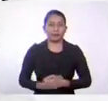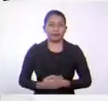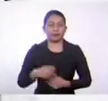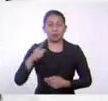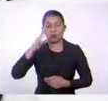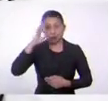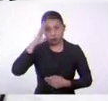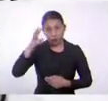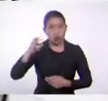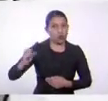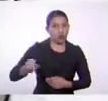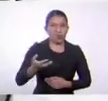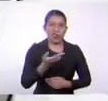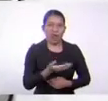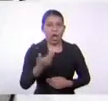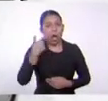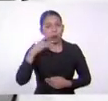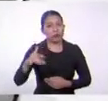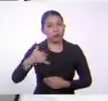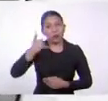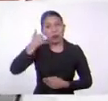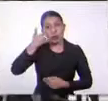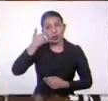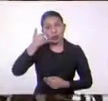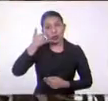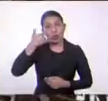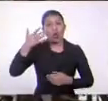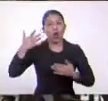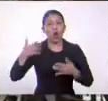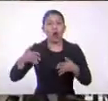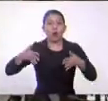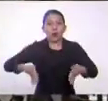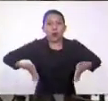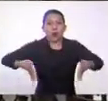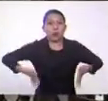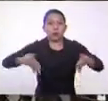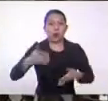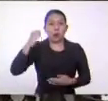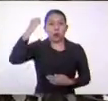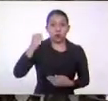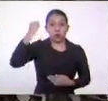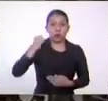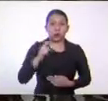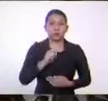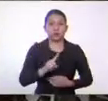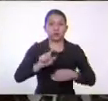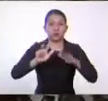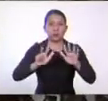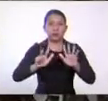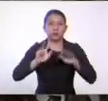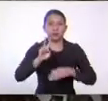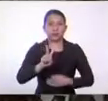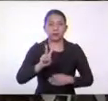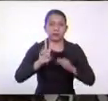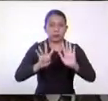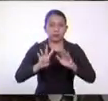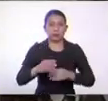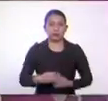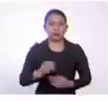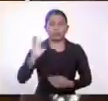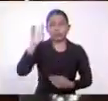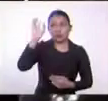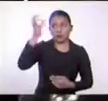creación de artefactos como el teléfono y la locomotora a vapor en 1829, la bombilla eléctrica